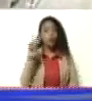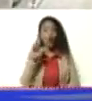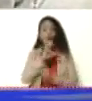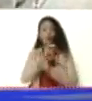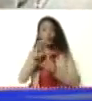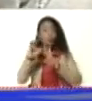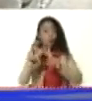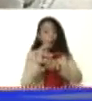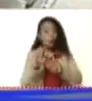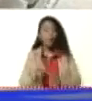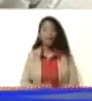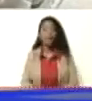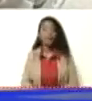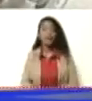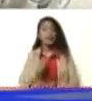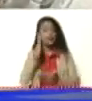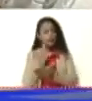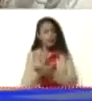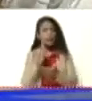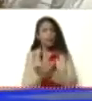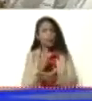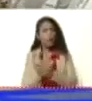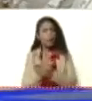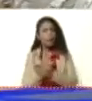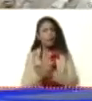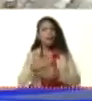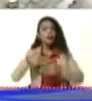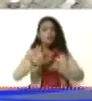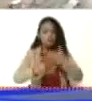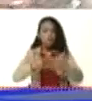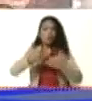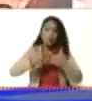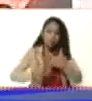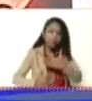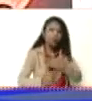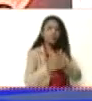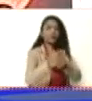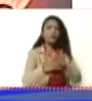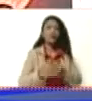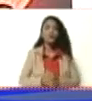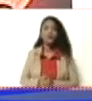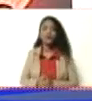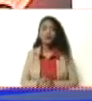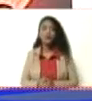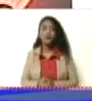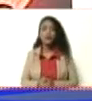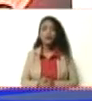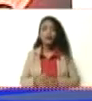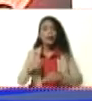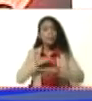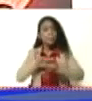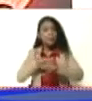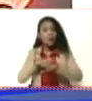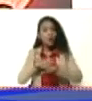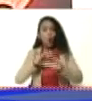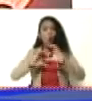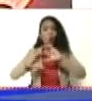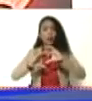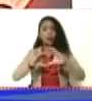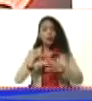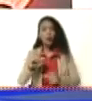cultura, siempre estén avanzando. Alfred Nazaret, ministro de Comunicación, pero